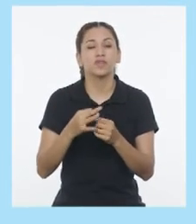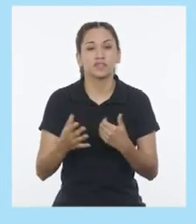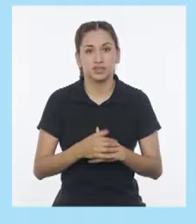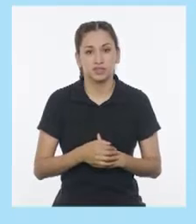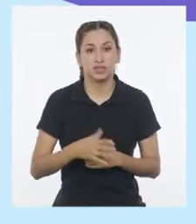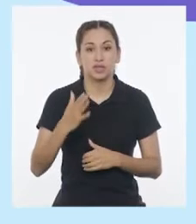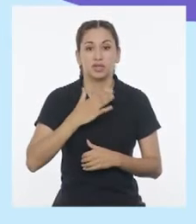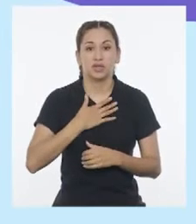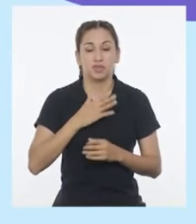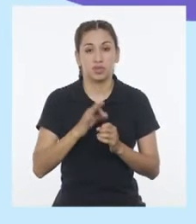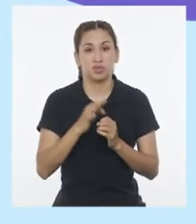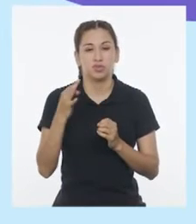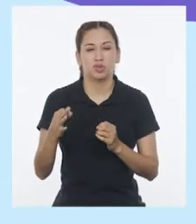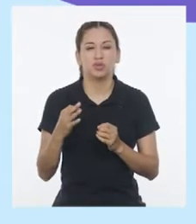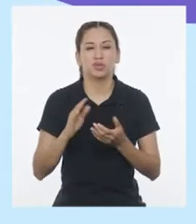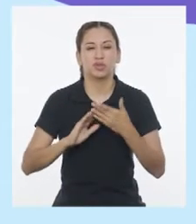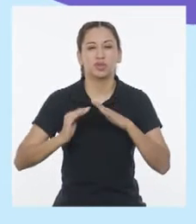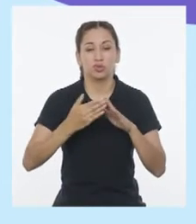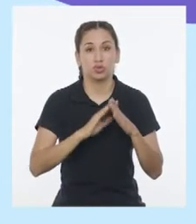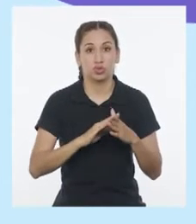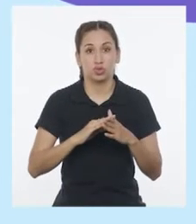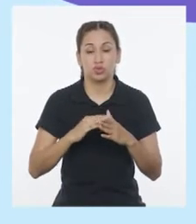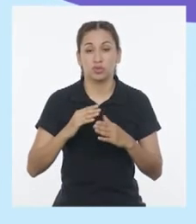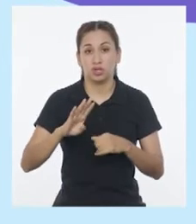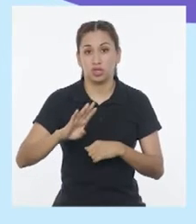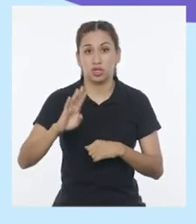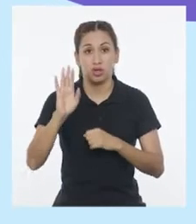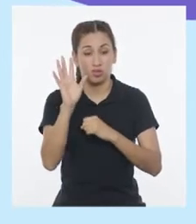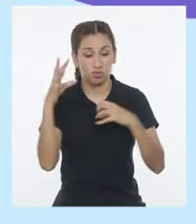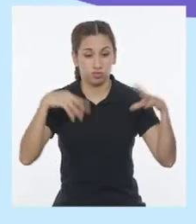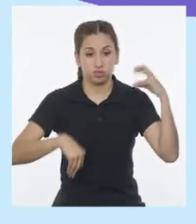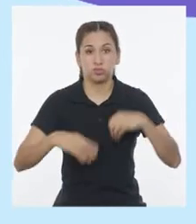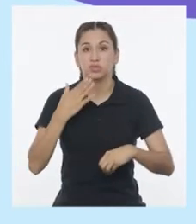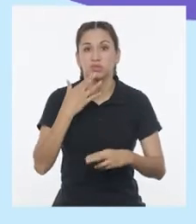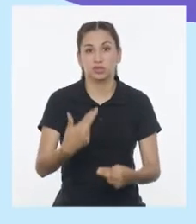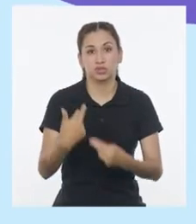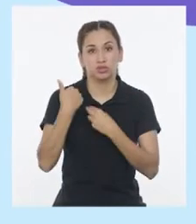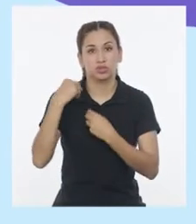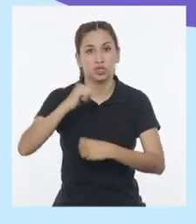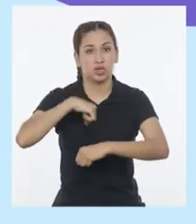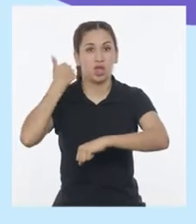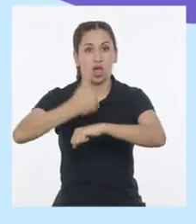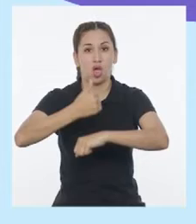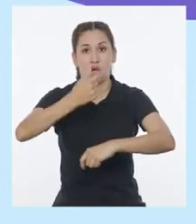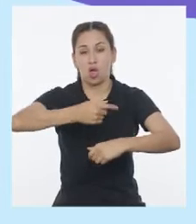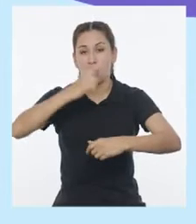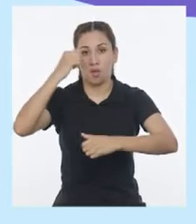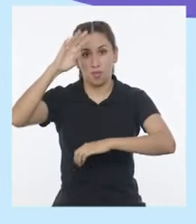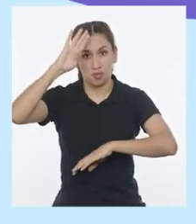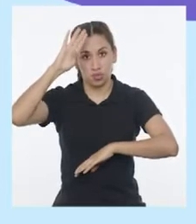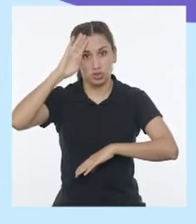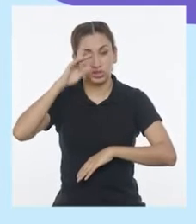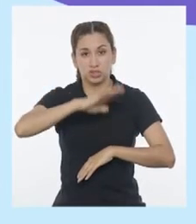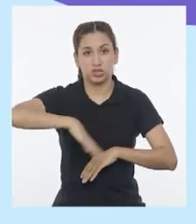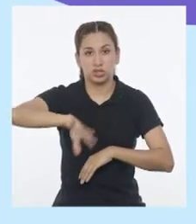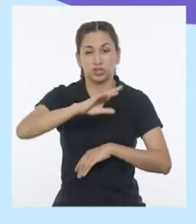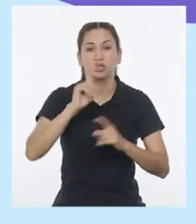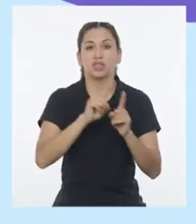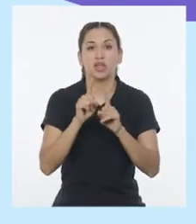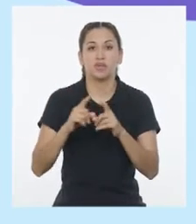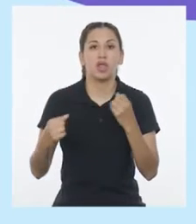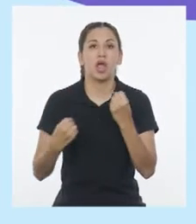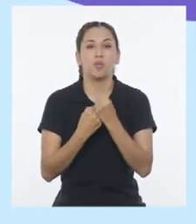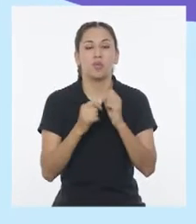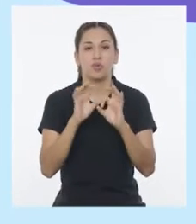rurales? En mi región, la seguridad ciudadana es promovida desde las autoridades, con participación de